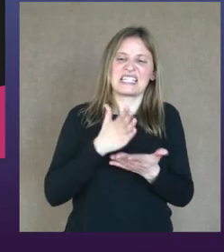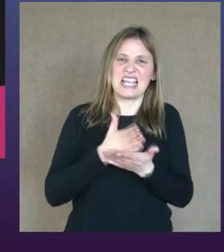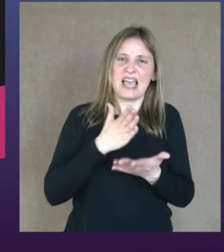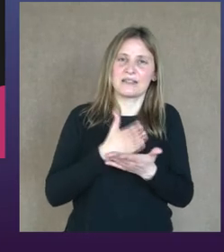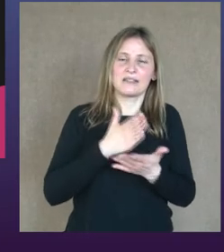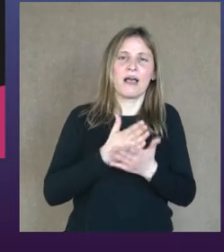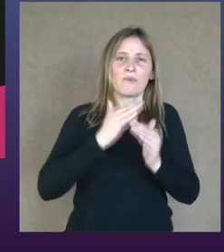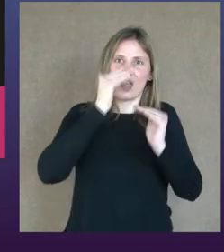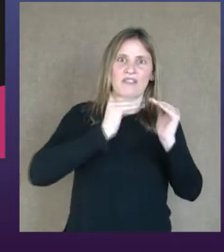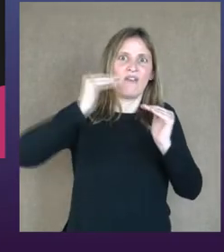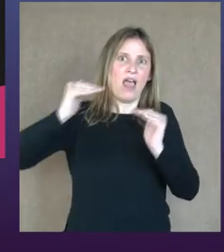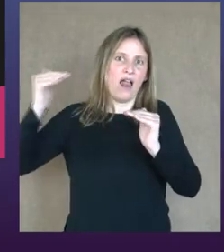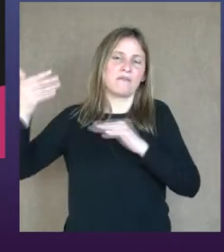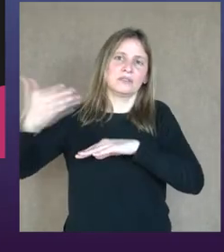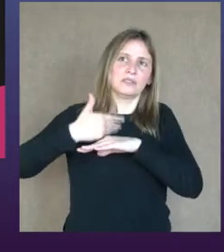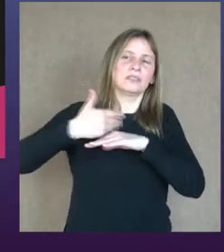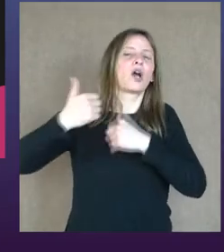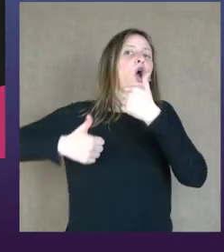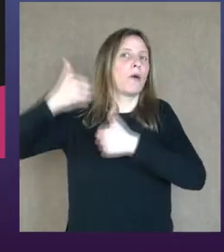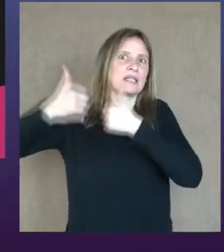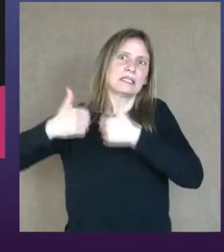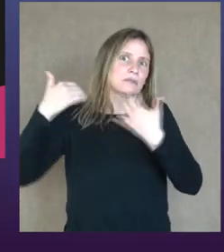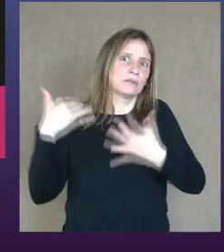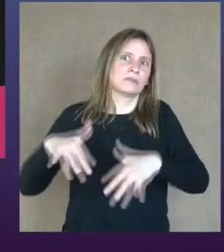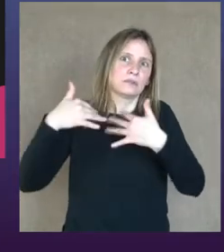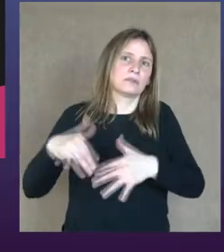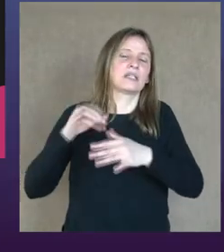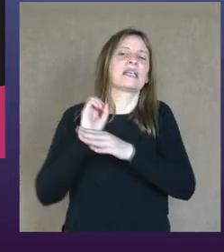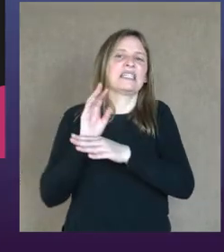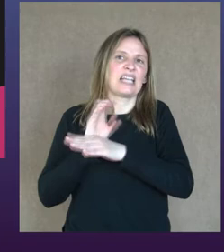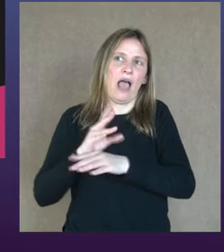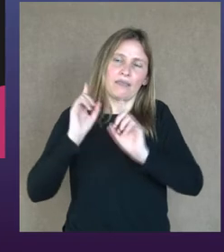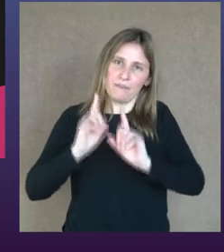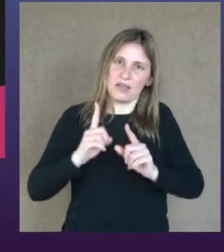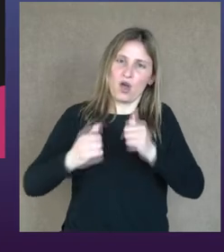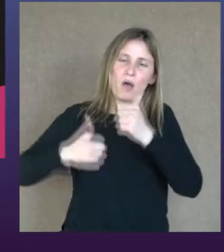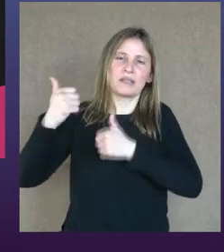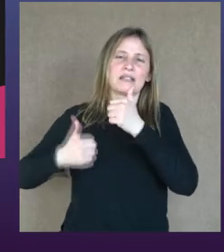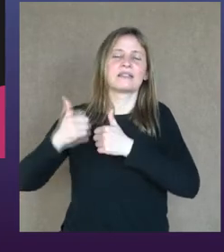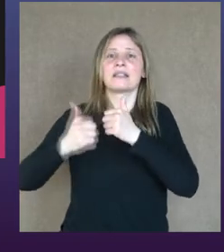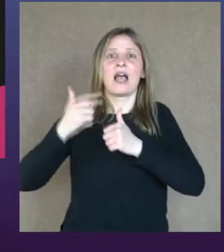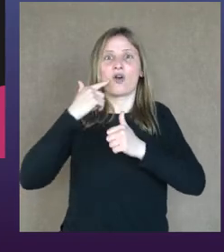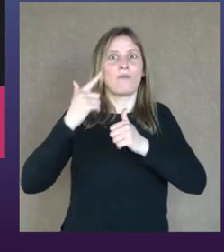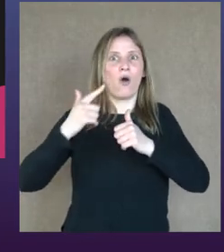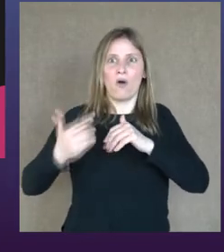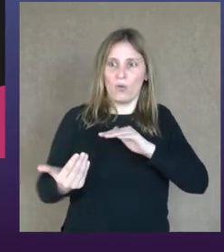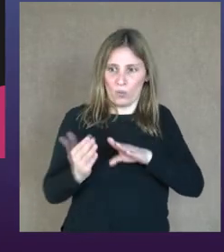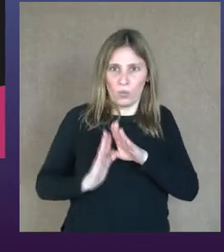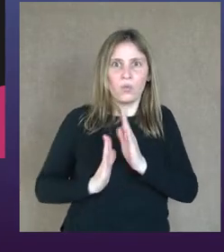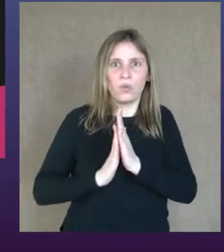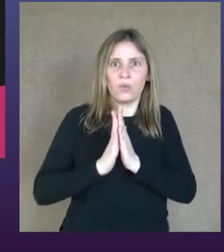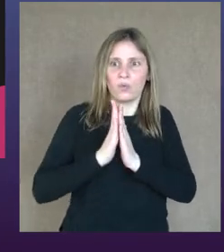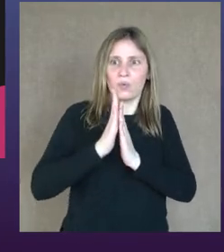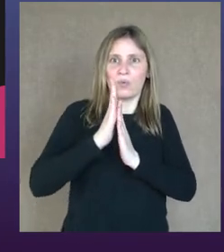tan altos, que la competencia es muy grande y la crítica, digamos, llegas a la cima, pero para mantenerse es